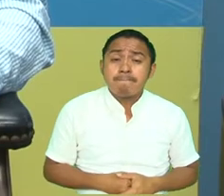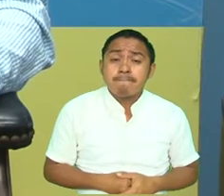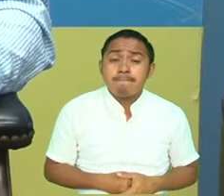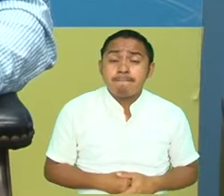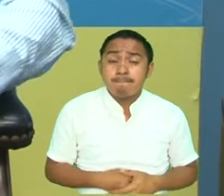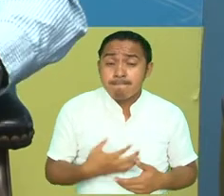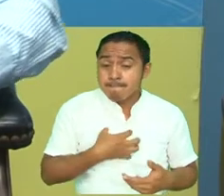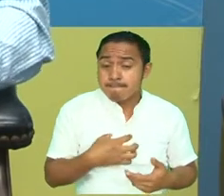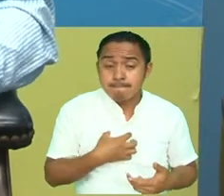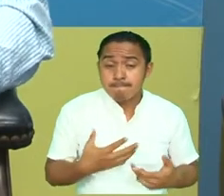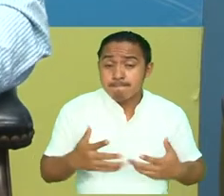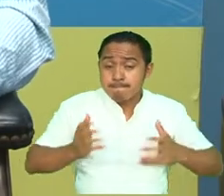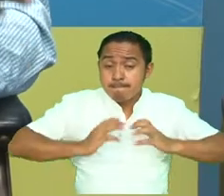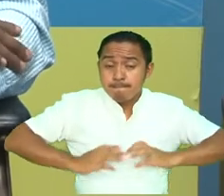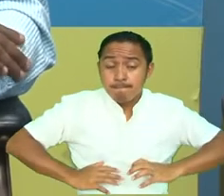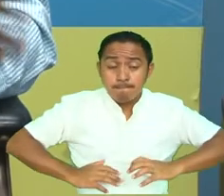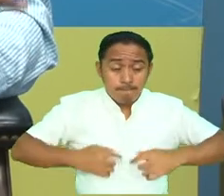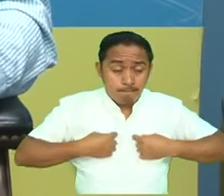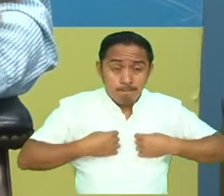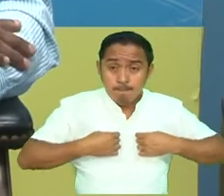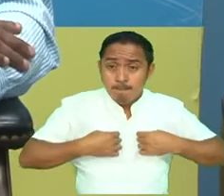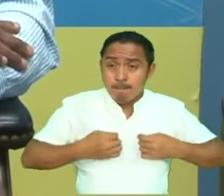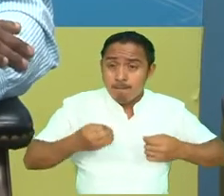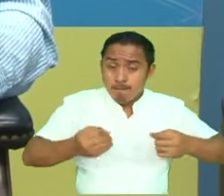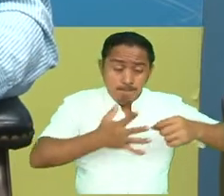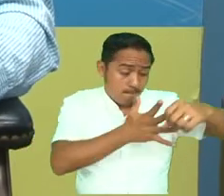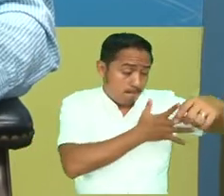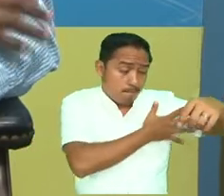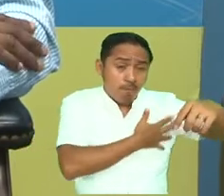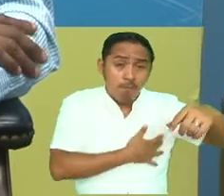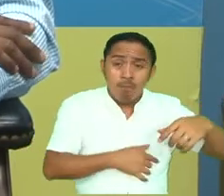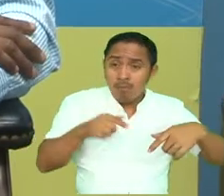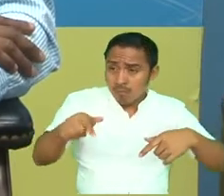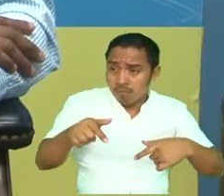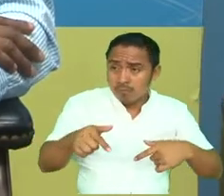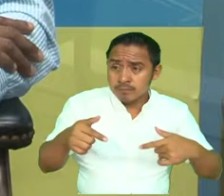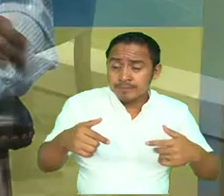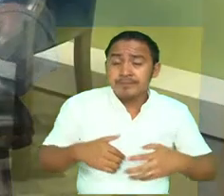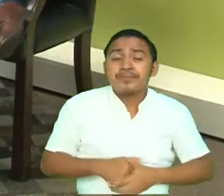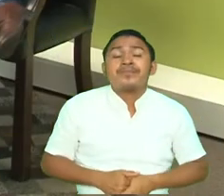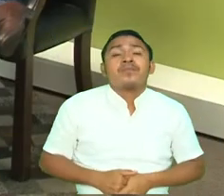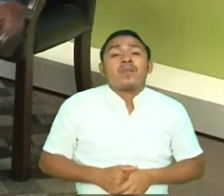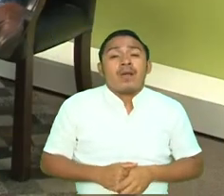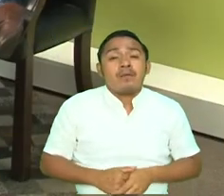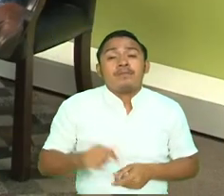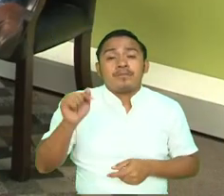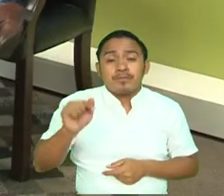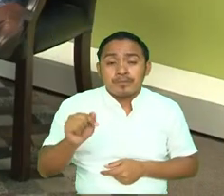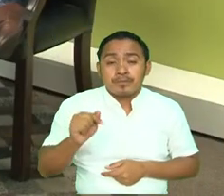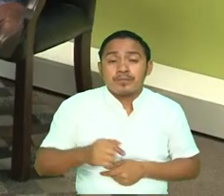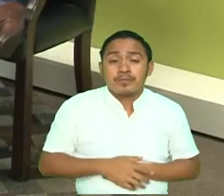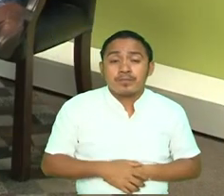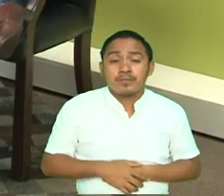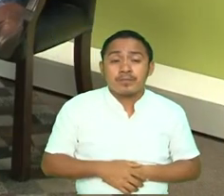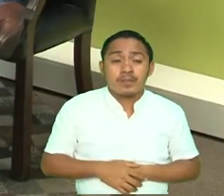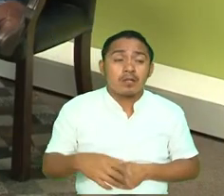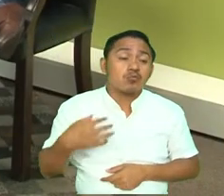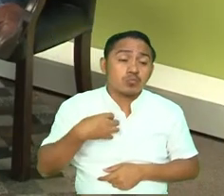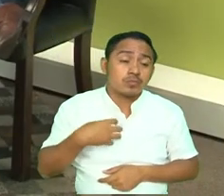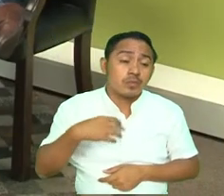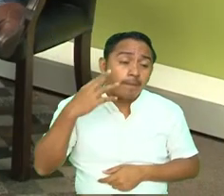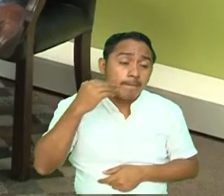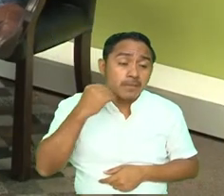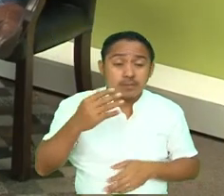del cuerpo o de la camisa, la ha manchado de sudor. Ahí donde, cuando ahí nosotros entonces entramos en lo que, como dermatólogo, hay